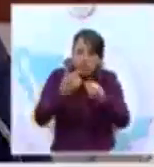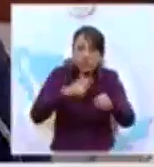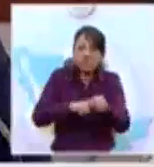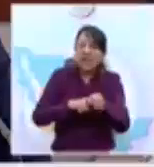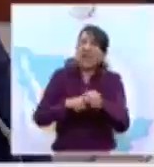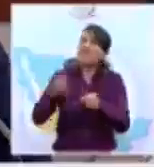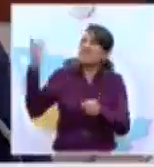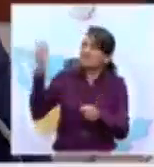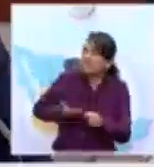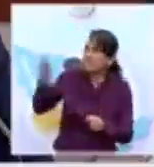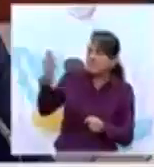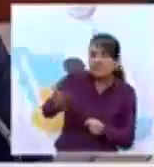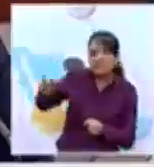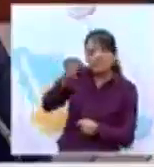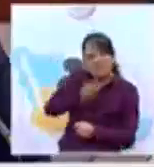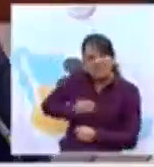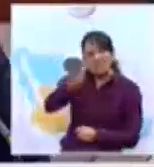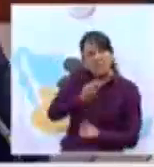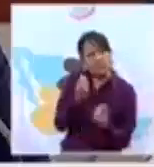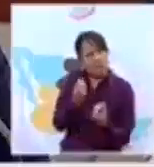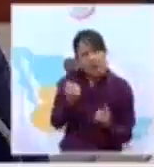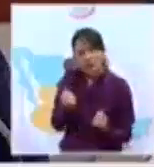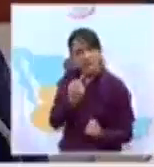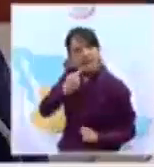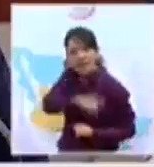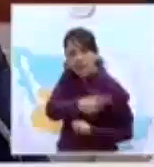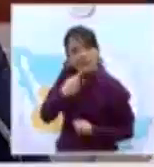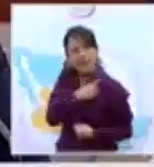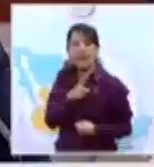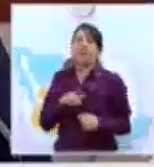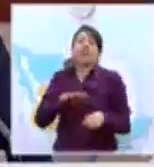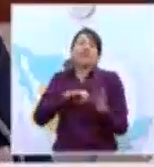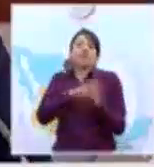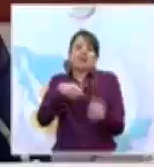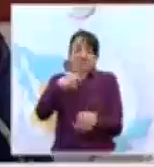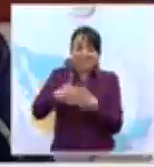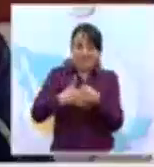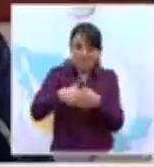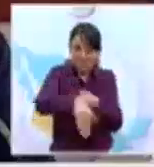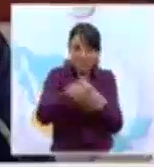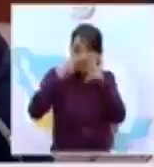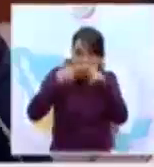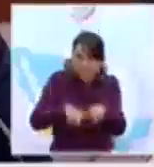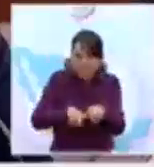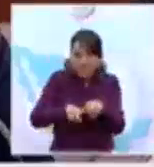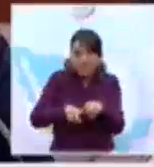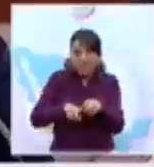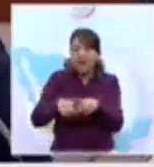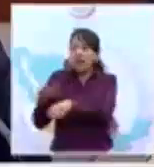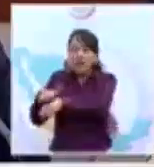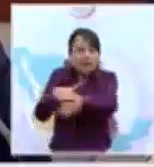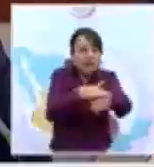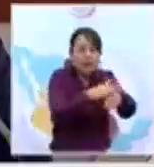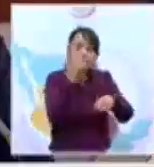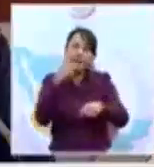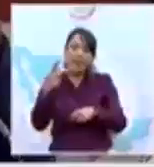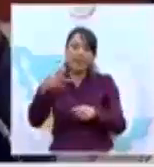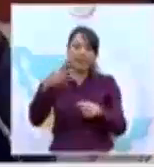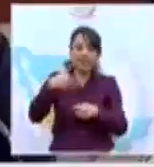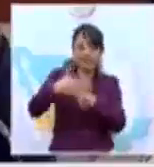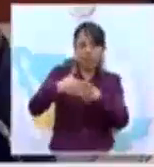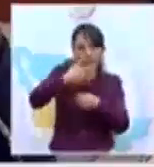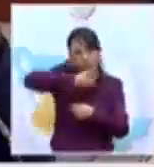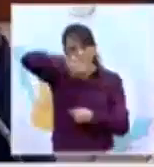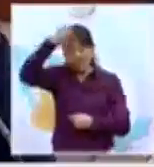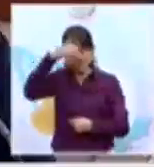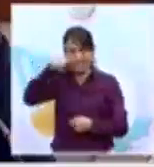en que ahora que viene las campañas políticas ya les están diciendo a los beneficiarios que